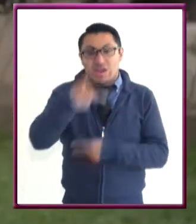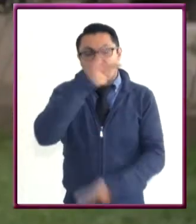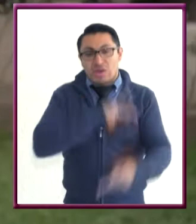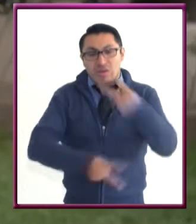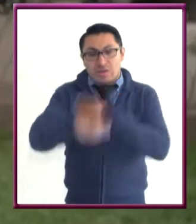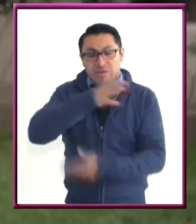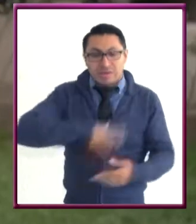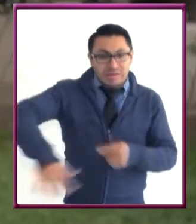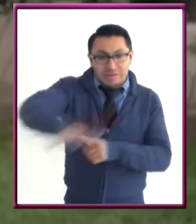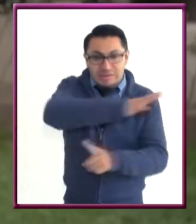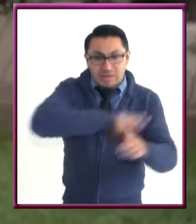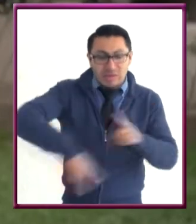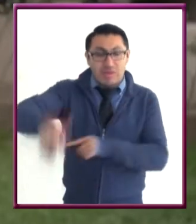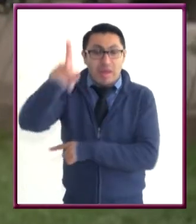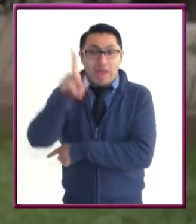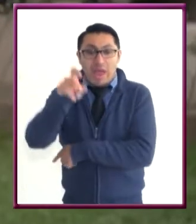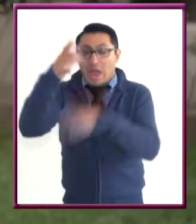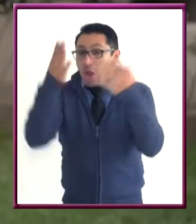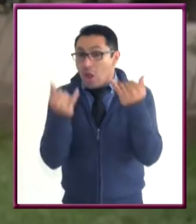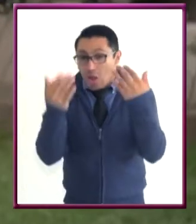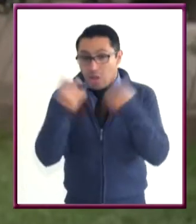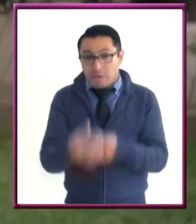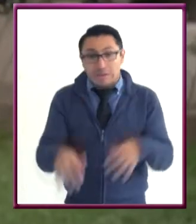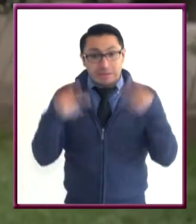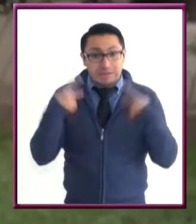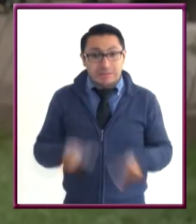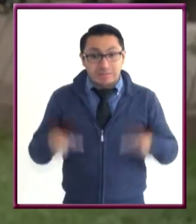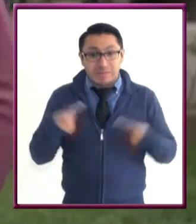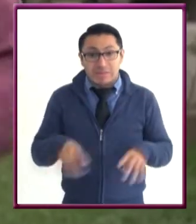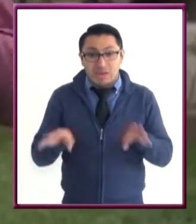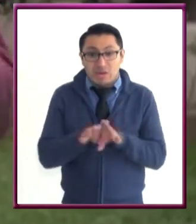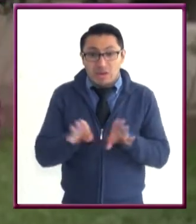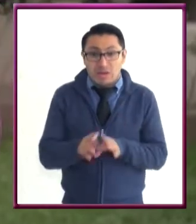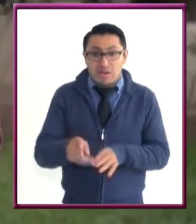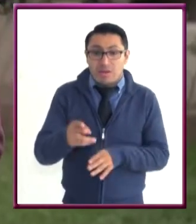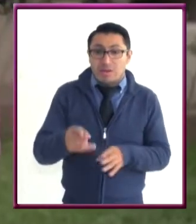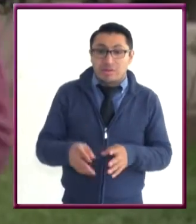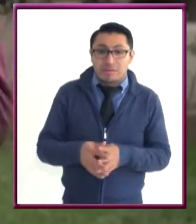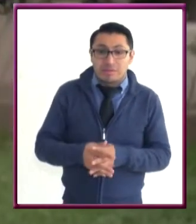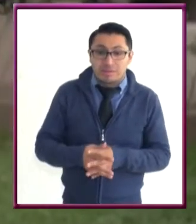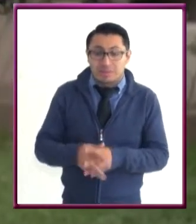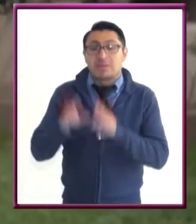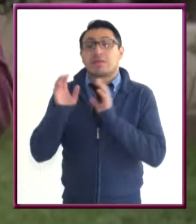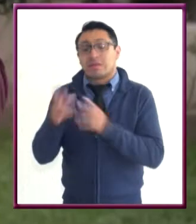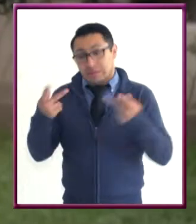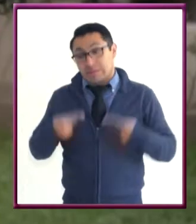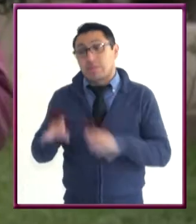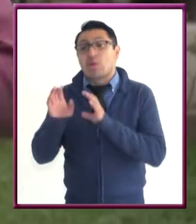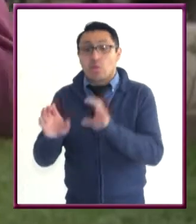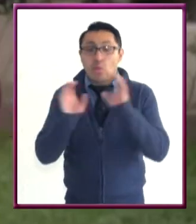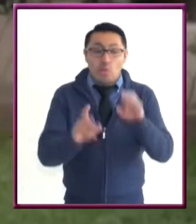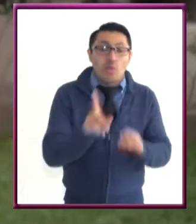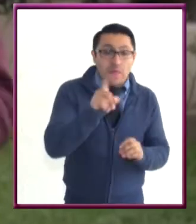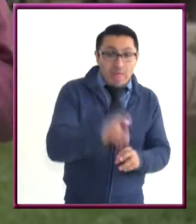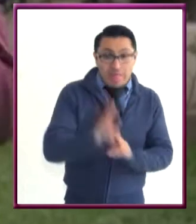vienes a todas estas zonas donde escasea el agua y la gente la usa de manera ejemplar, la cuidan, la reciclan, la respetan, la